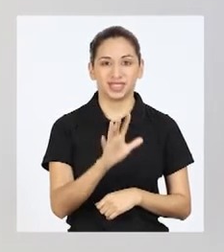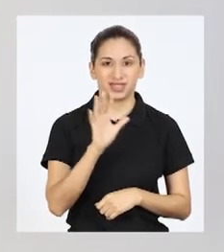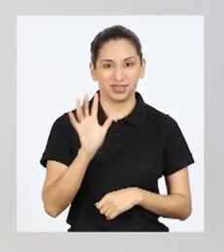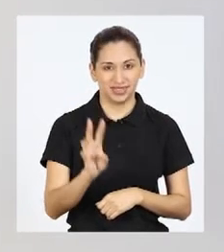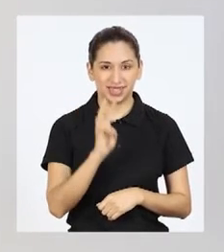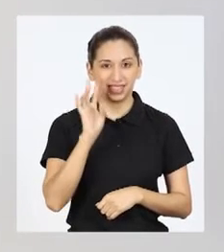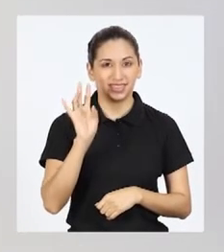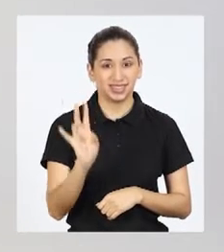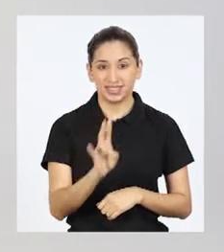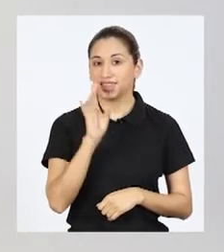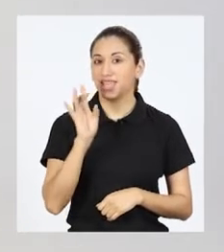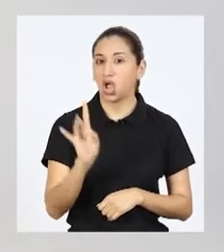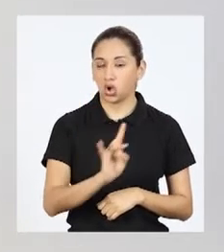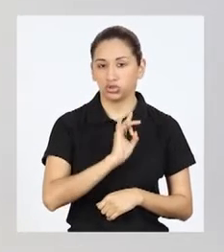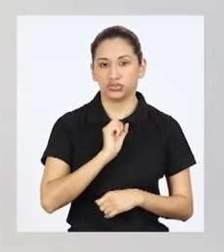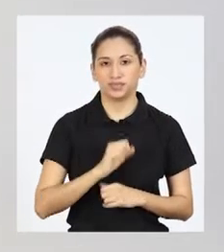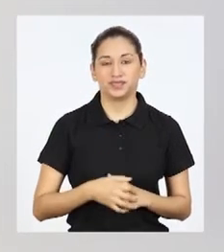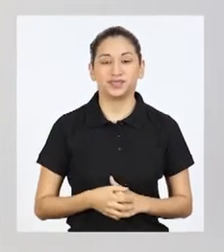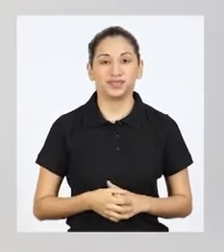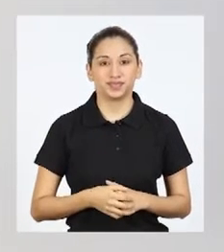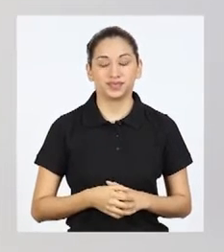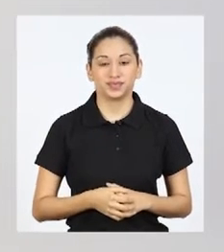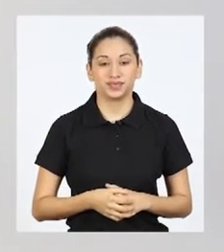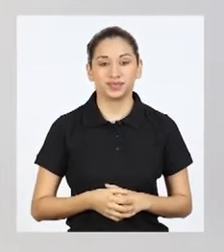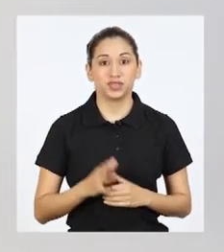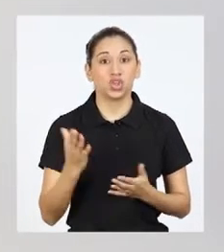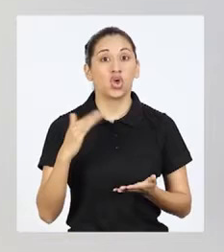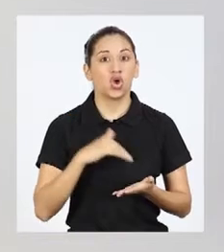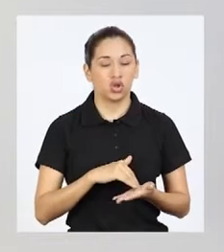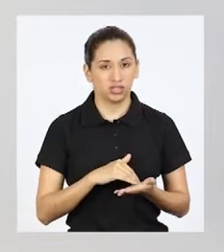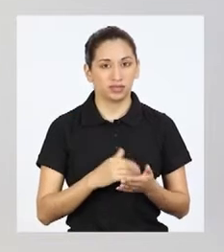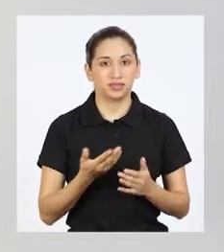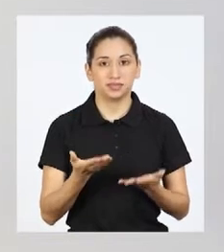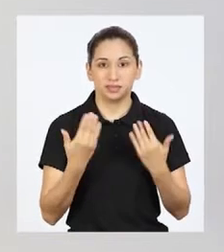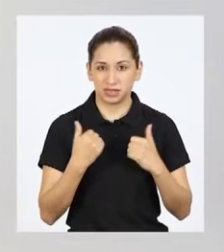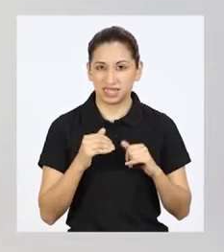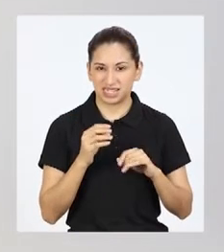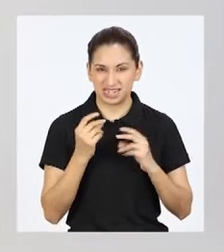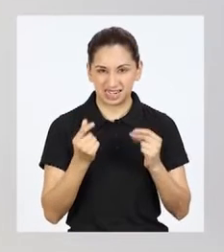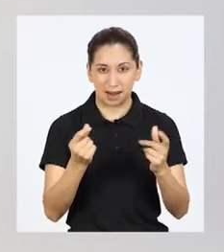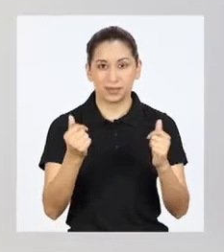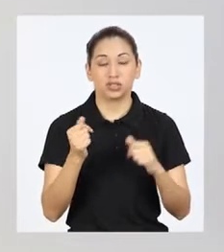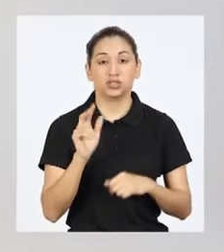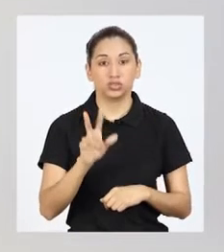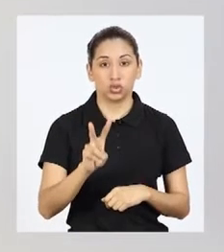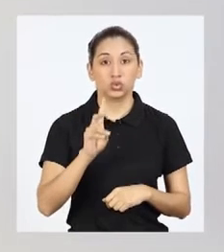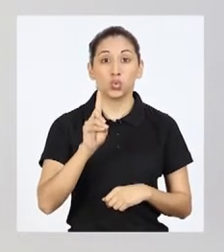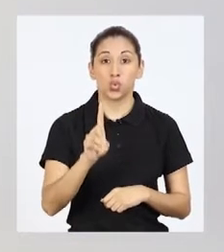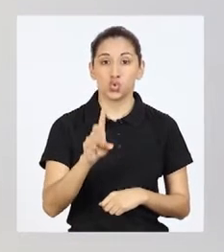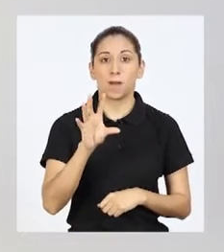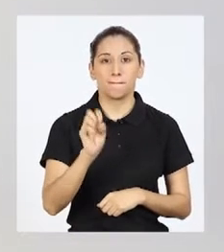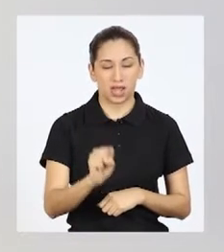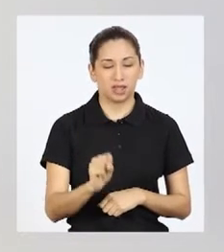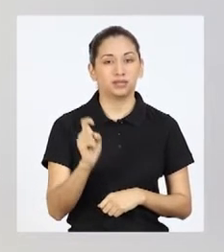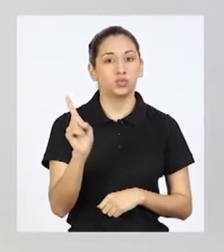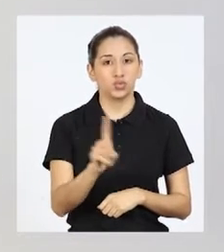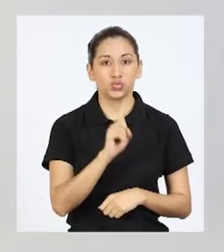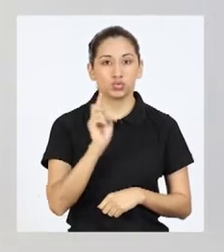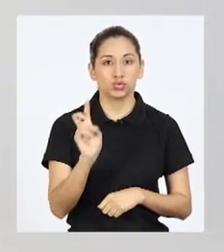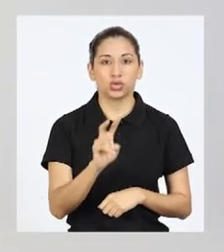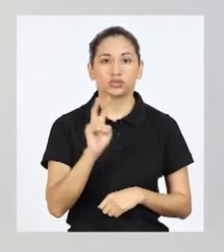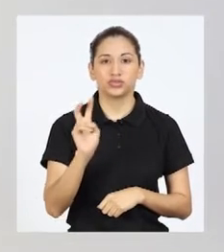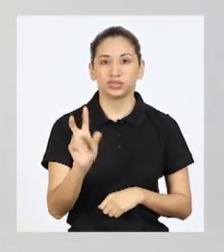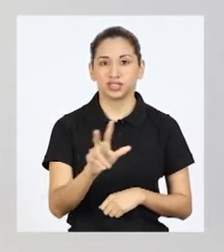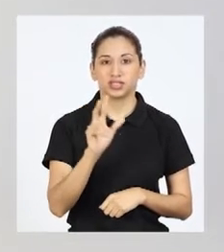4, 5, 6, 7, 8. Lo repetimos una vez más, un poco más rápido. 3, 2, 1, va. Y